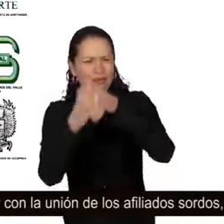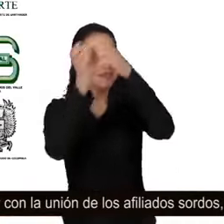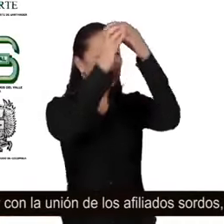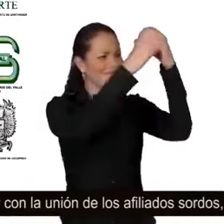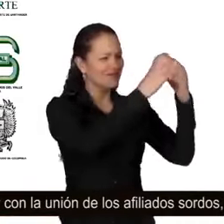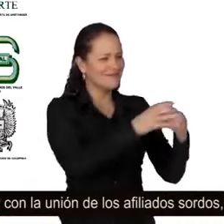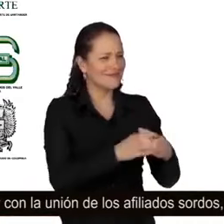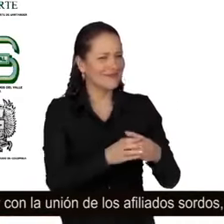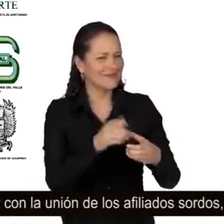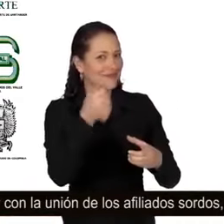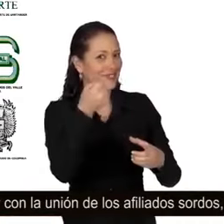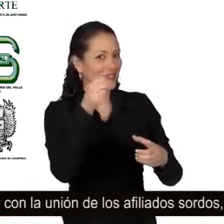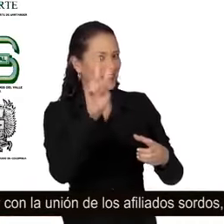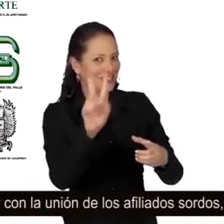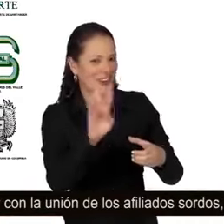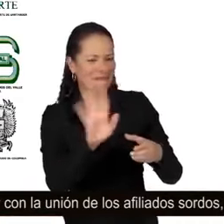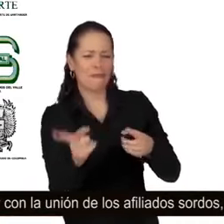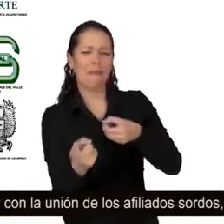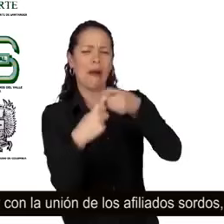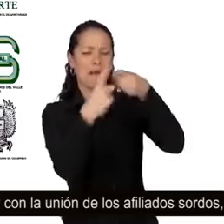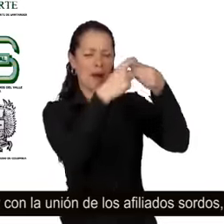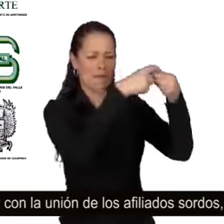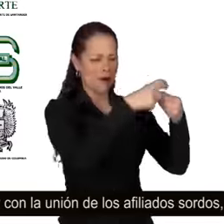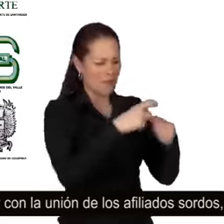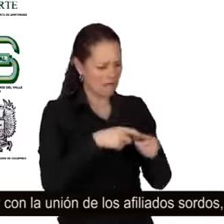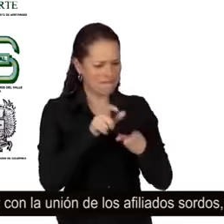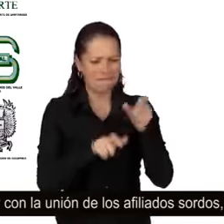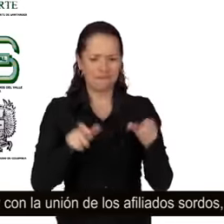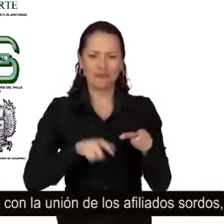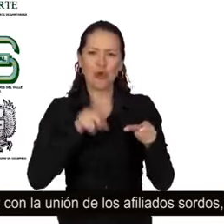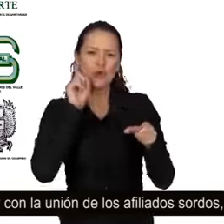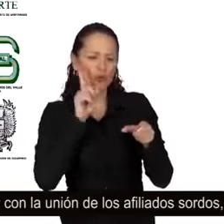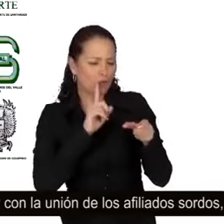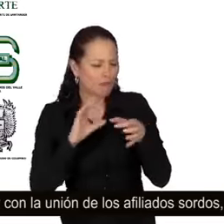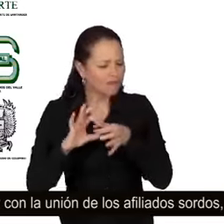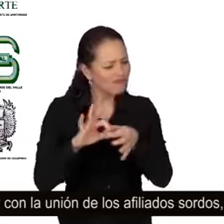Colombia contaba con 12 asociaciones y con la Unión de los Afiliados Sordos.